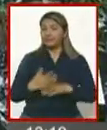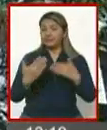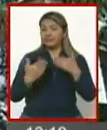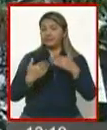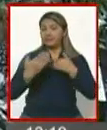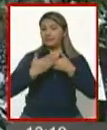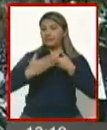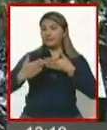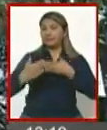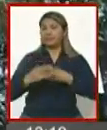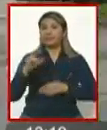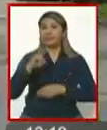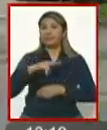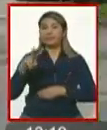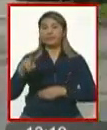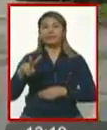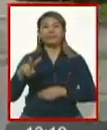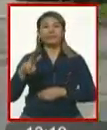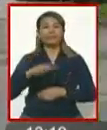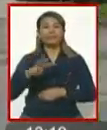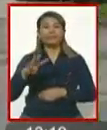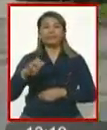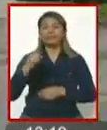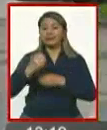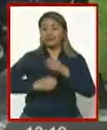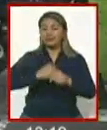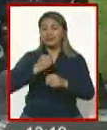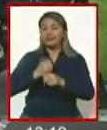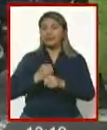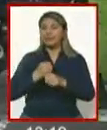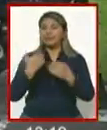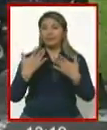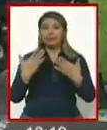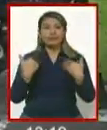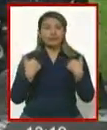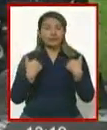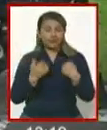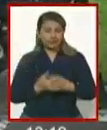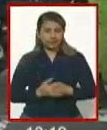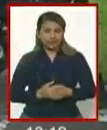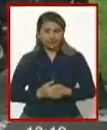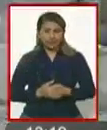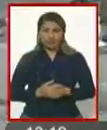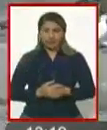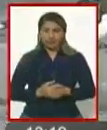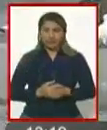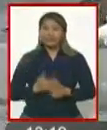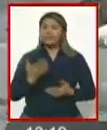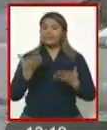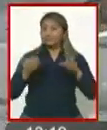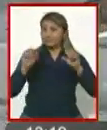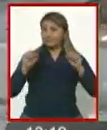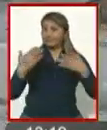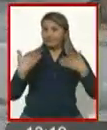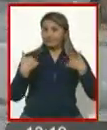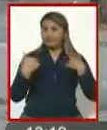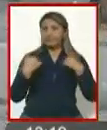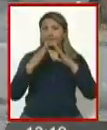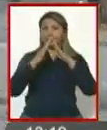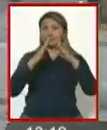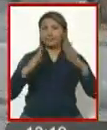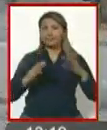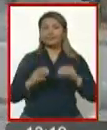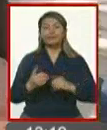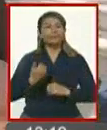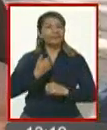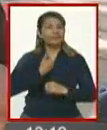partir de los 24, 25 años, que es económicamente activa, tenga la posibilidad de acceder a una vivienda